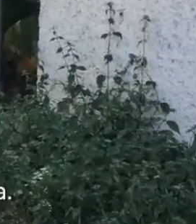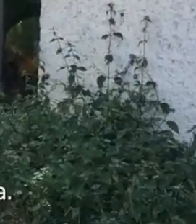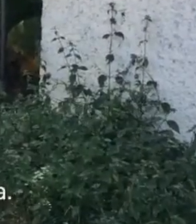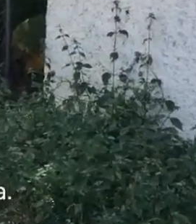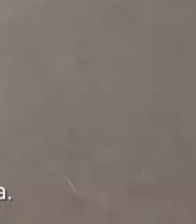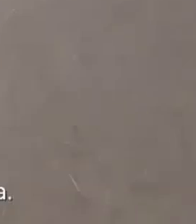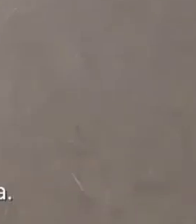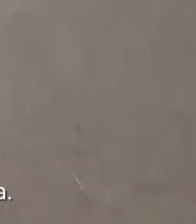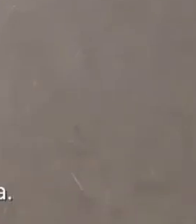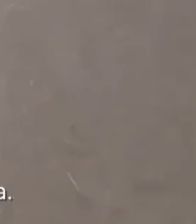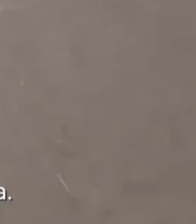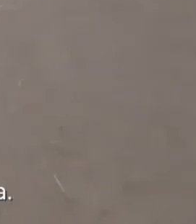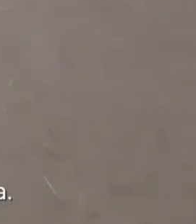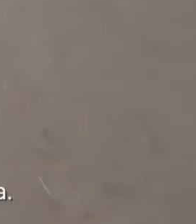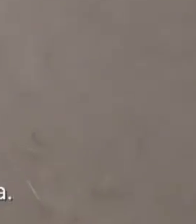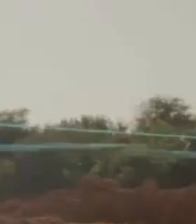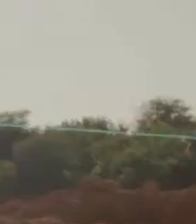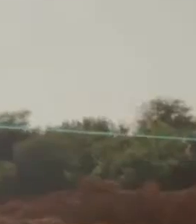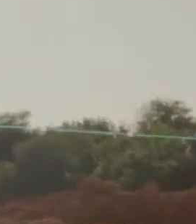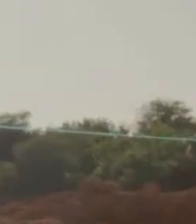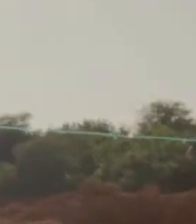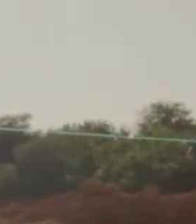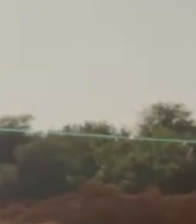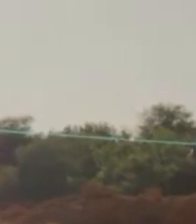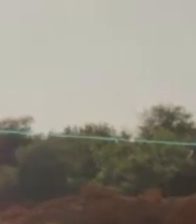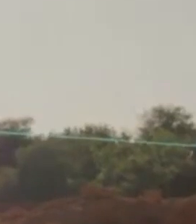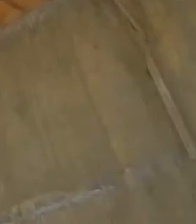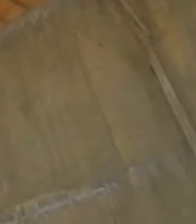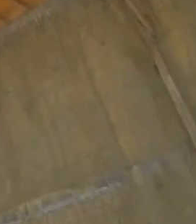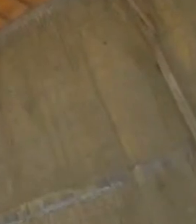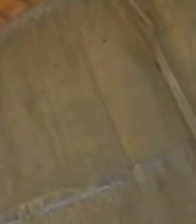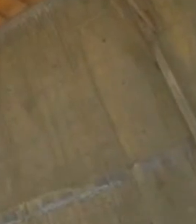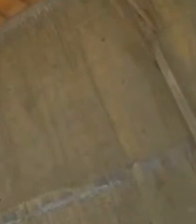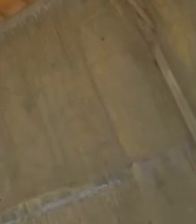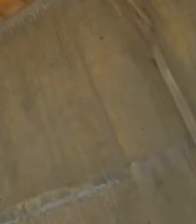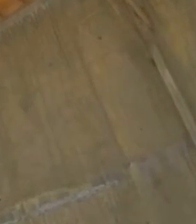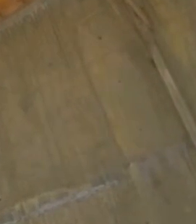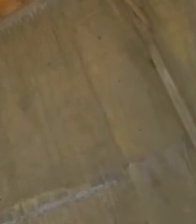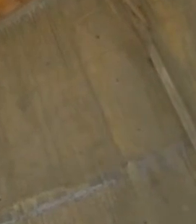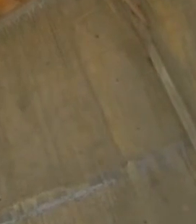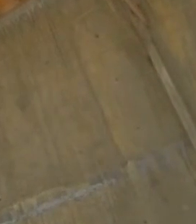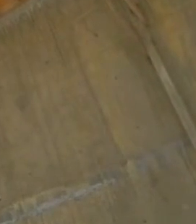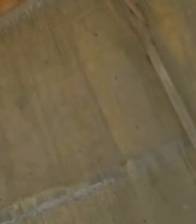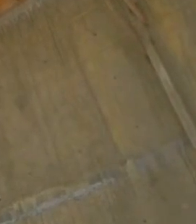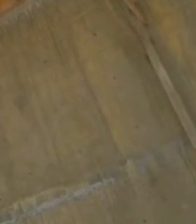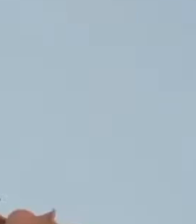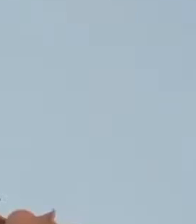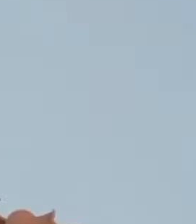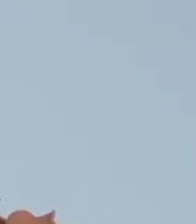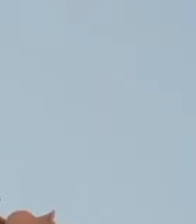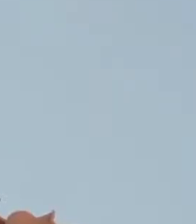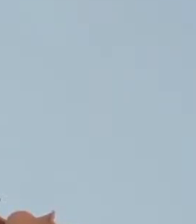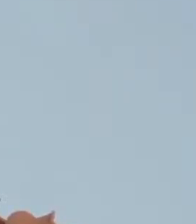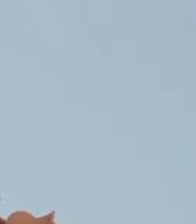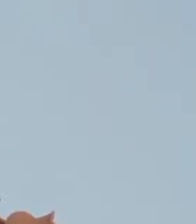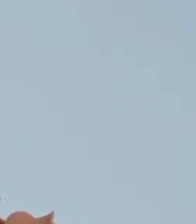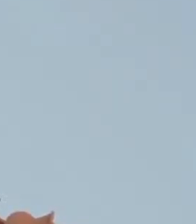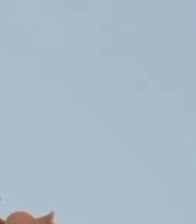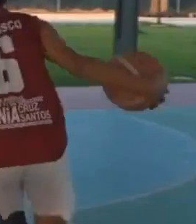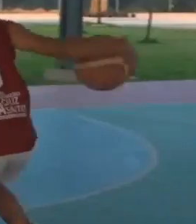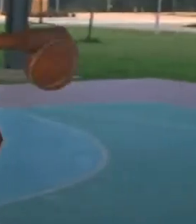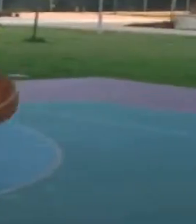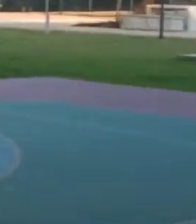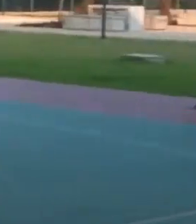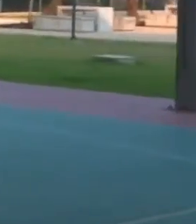primera vez las escrituras de su casa. Con estas acciones se han generado alrededor de 300 mil empleos directos.